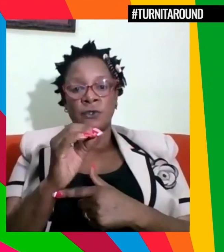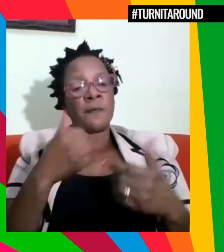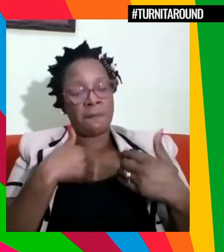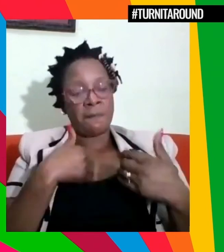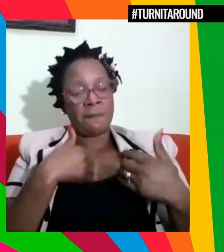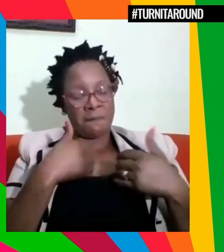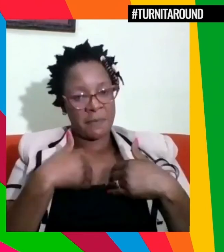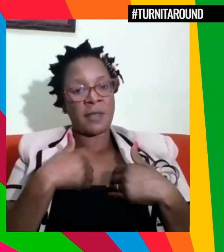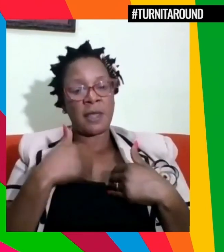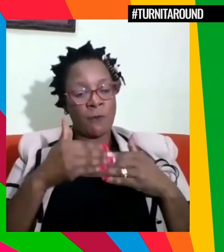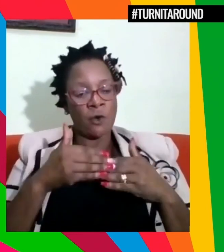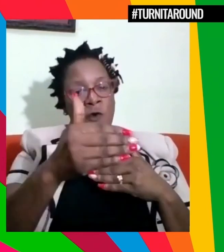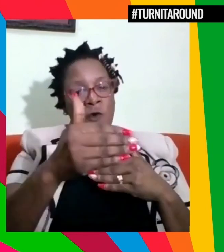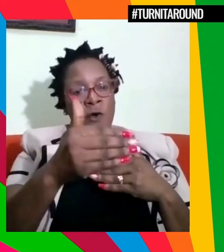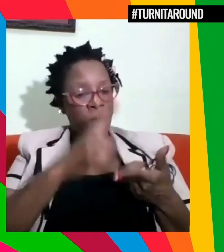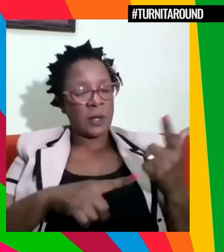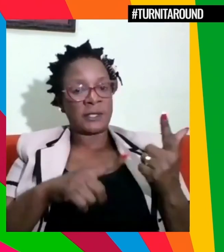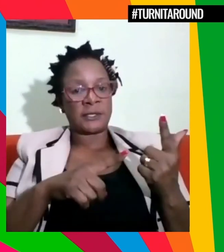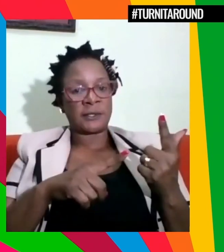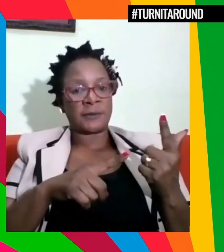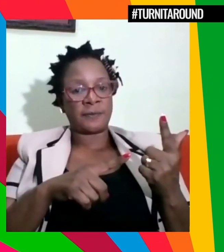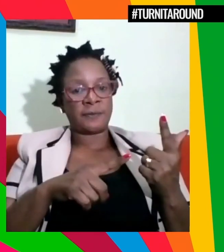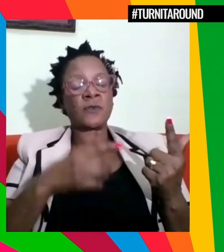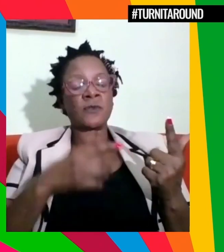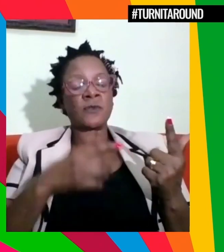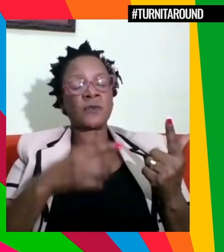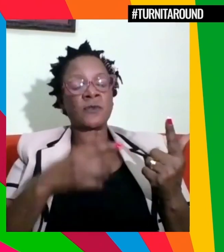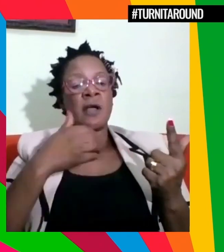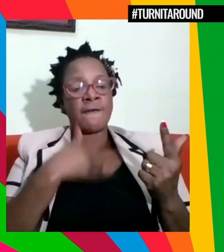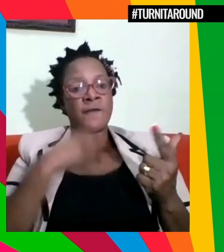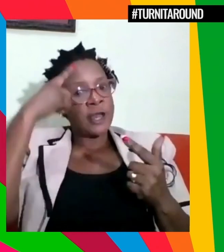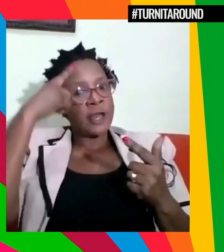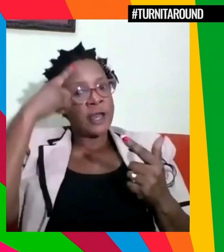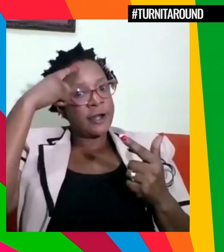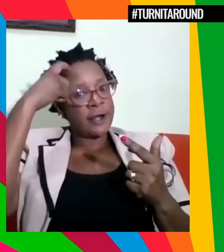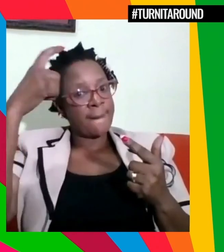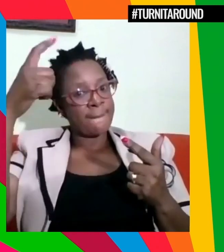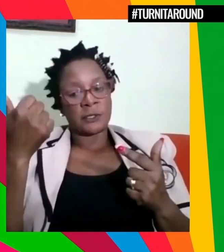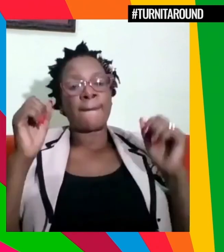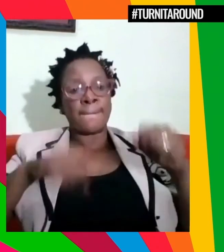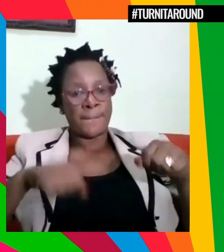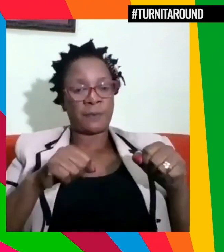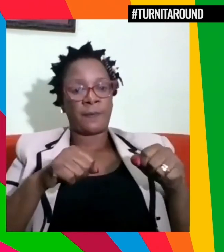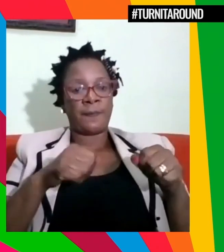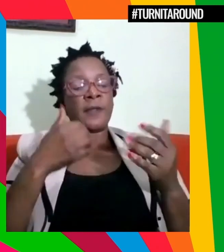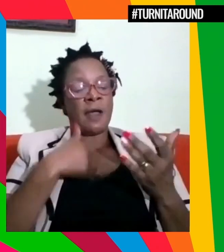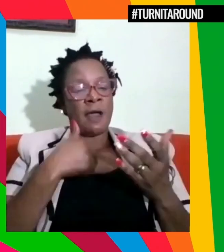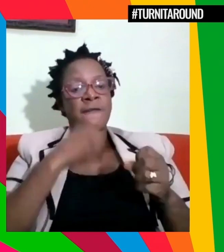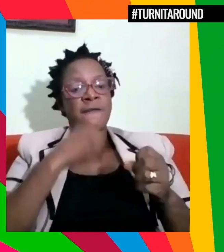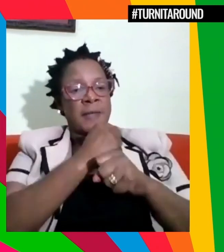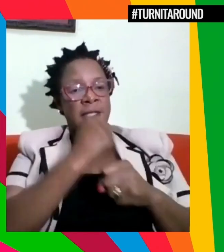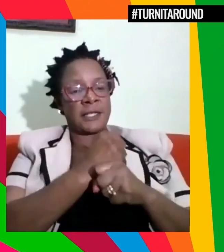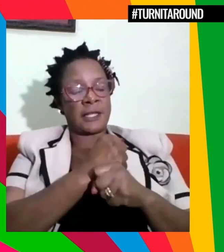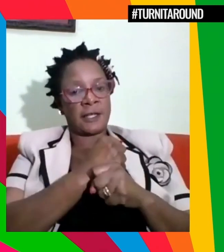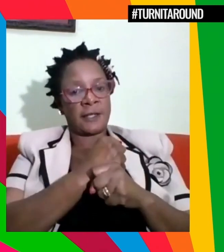placer ver a estos atletas paralímpicos luchando por su sueño, porque ellos pueden ser un ejemplo muy grande